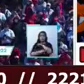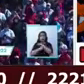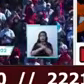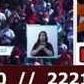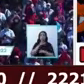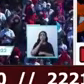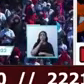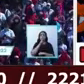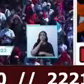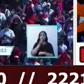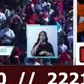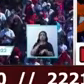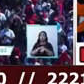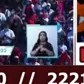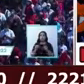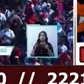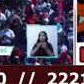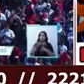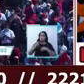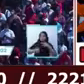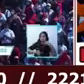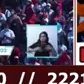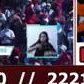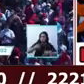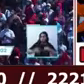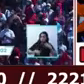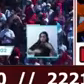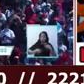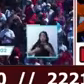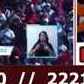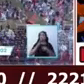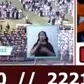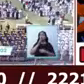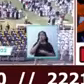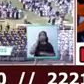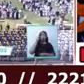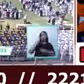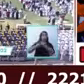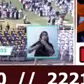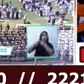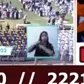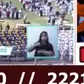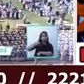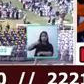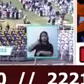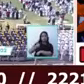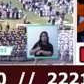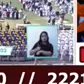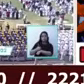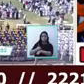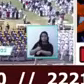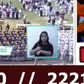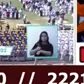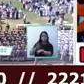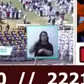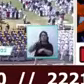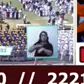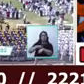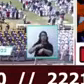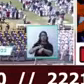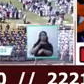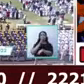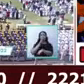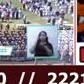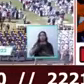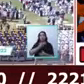ser el papel de la oposición en Honduras, pero lastimosamente las personas que en este momento son oposición están como desubicadas. Pero